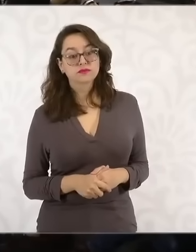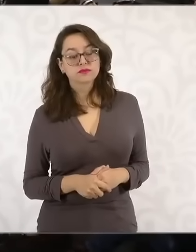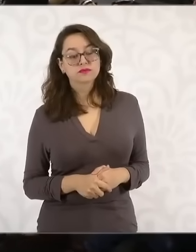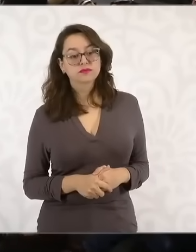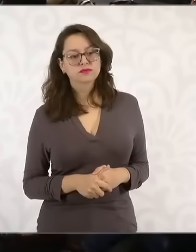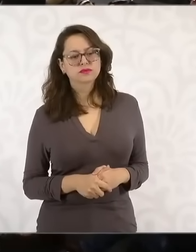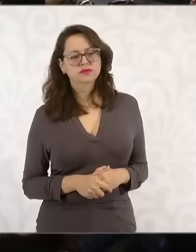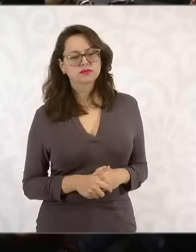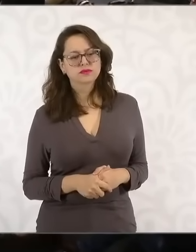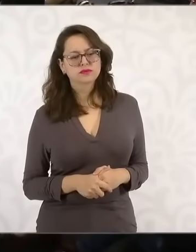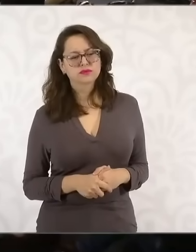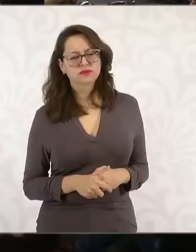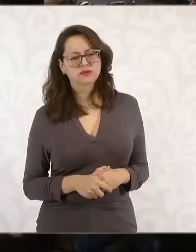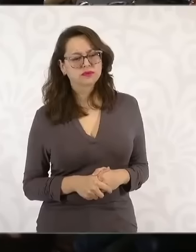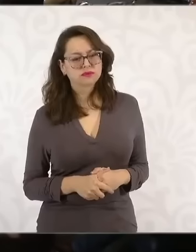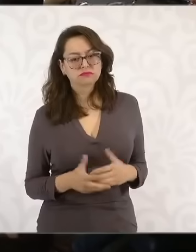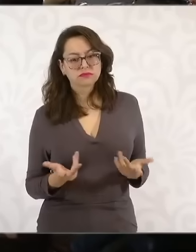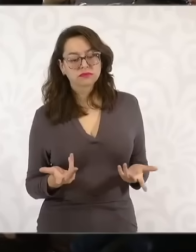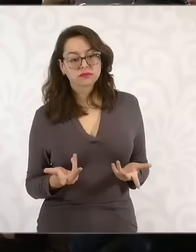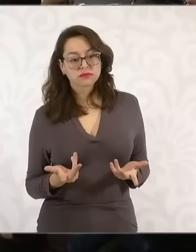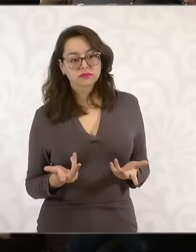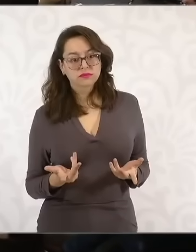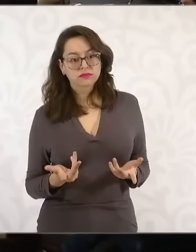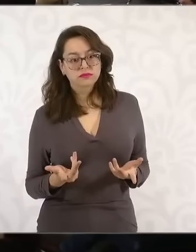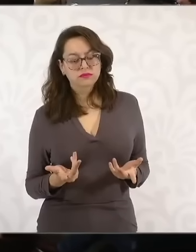¿hubo alguna otra situación en la que quedaran?